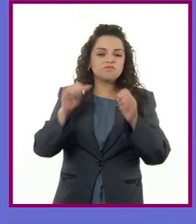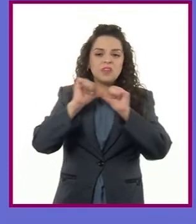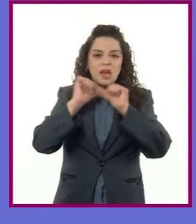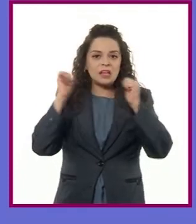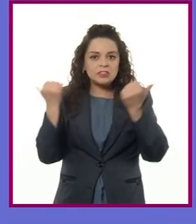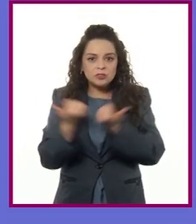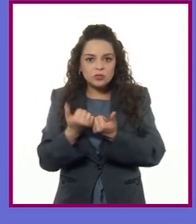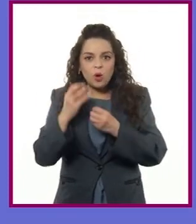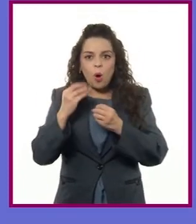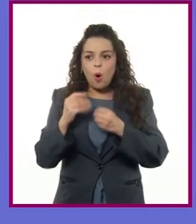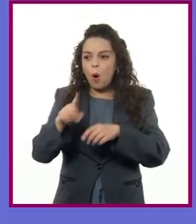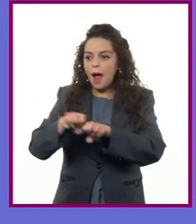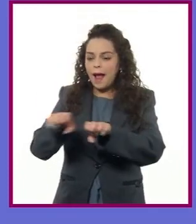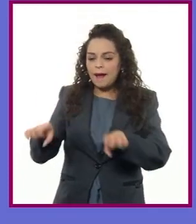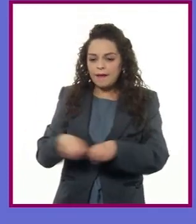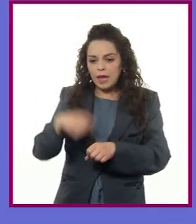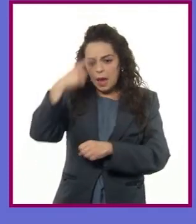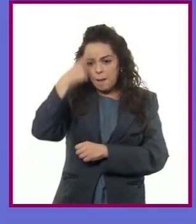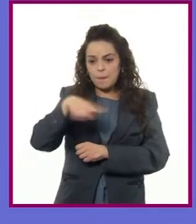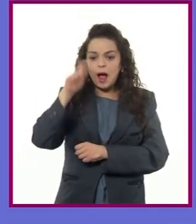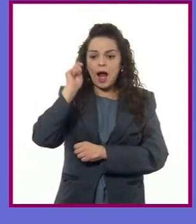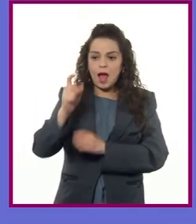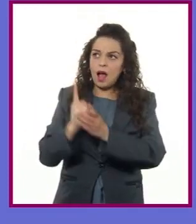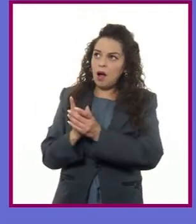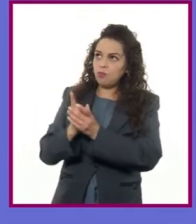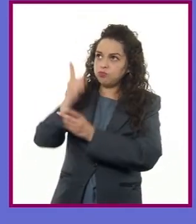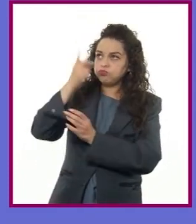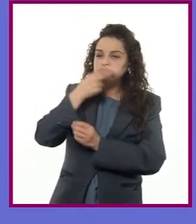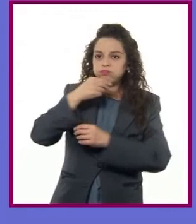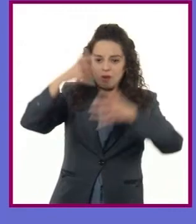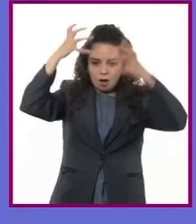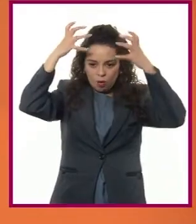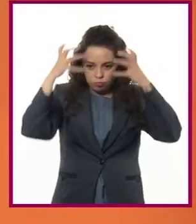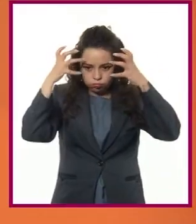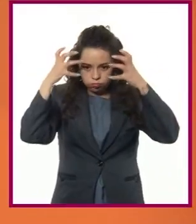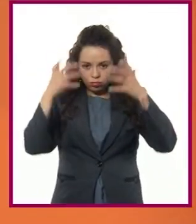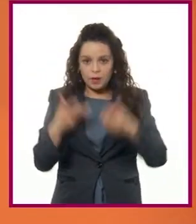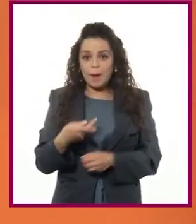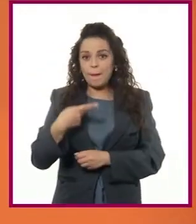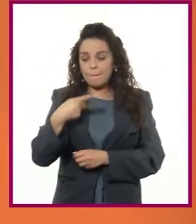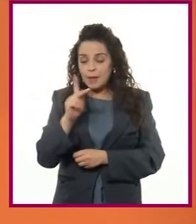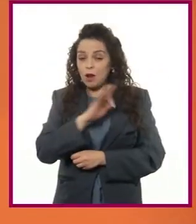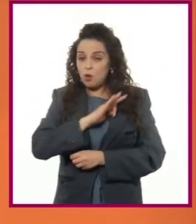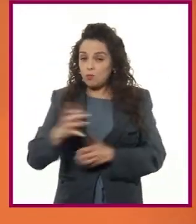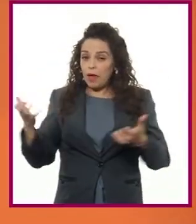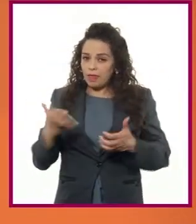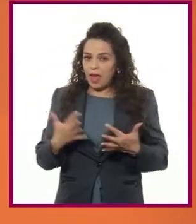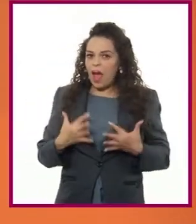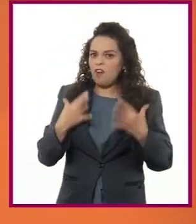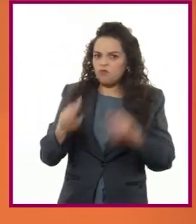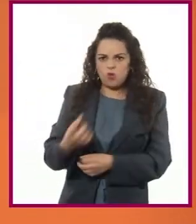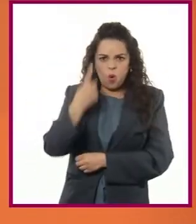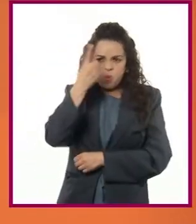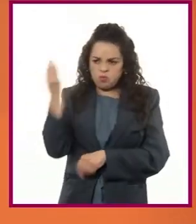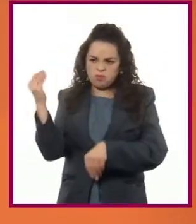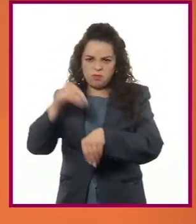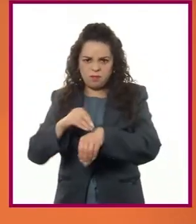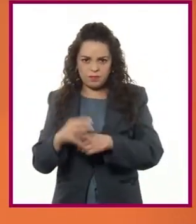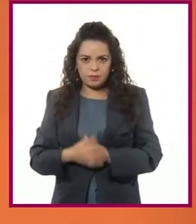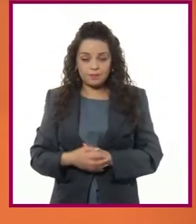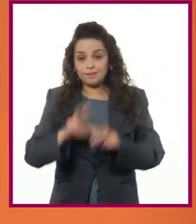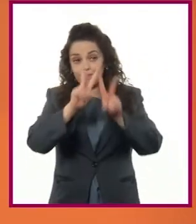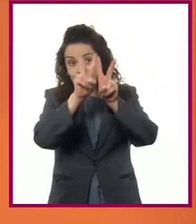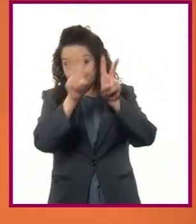parecido, pero tal vez debamos fundar uno. Cierro comillas. Quiero suponer que ahora veremos las oraciones